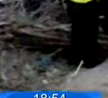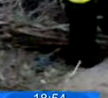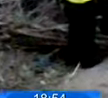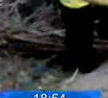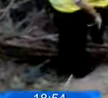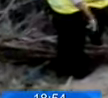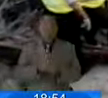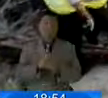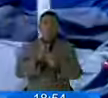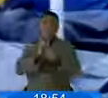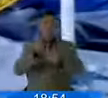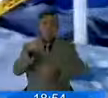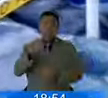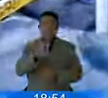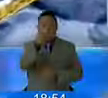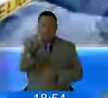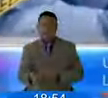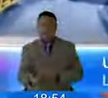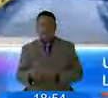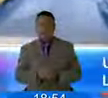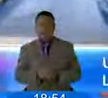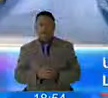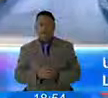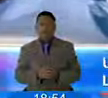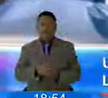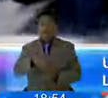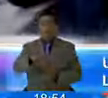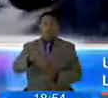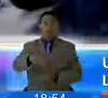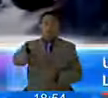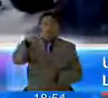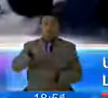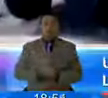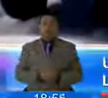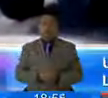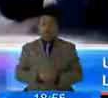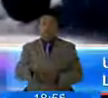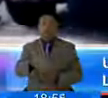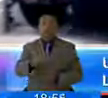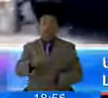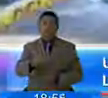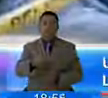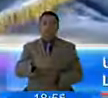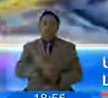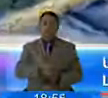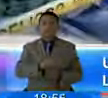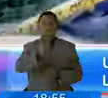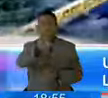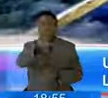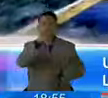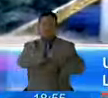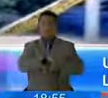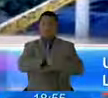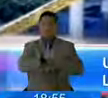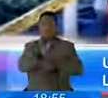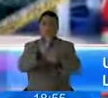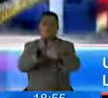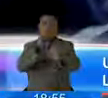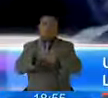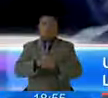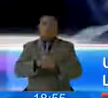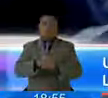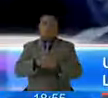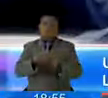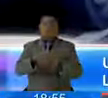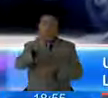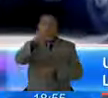Un bus cayó al abismo en la Panamericana Norte, María Fernanda. Así es, aproximadamente a las 17 horas, un bus de la cooperativa Flor del